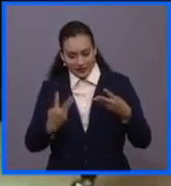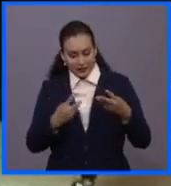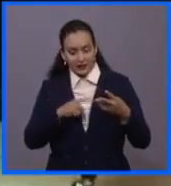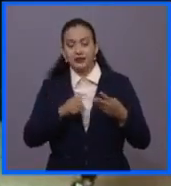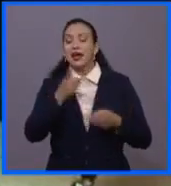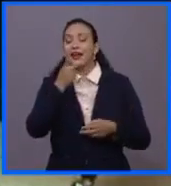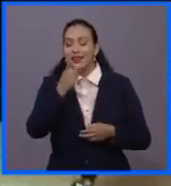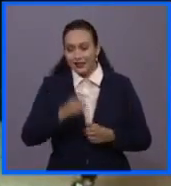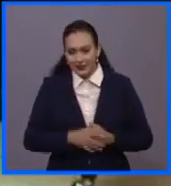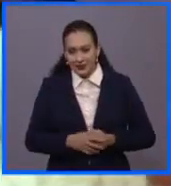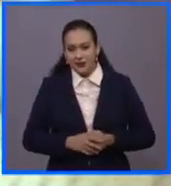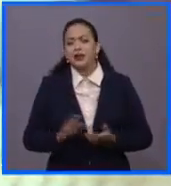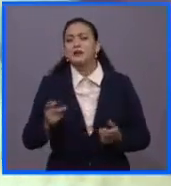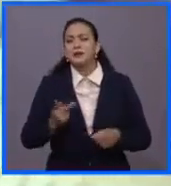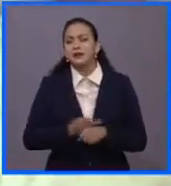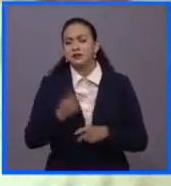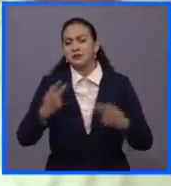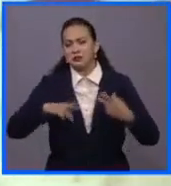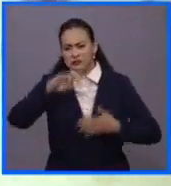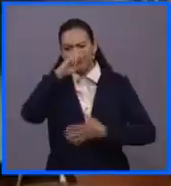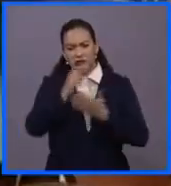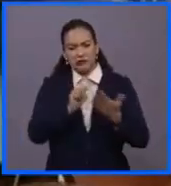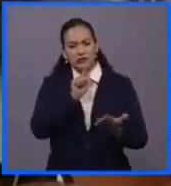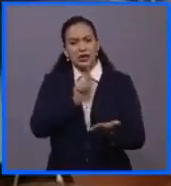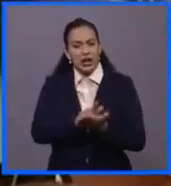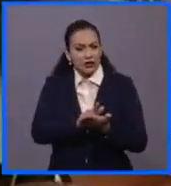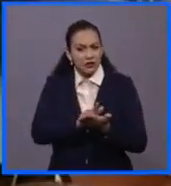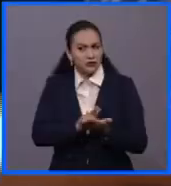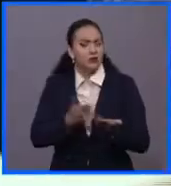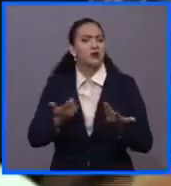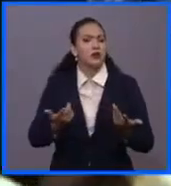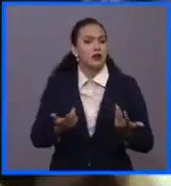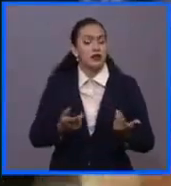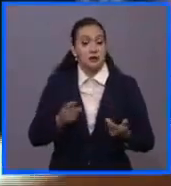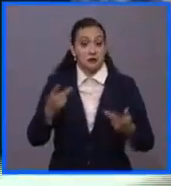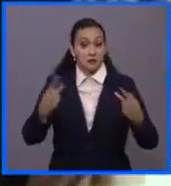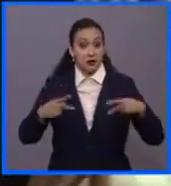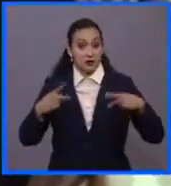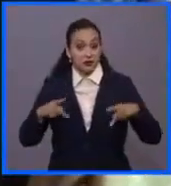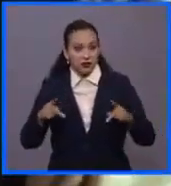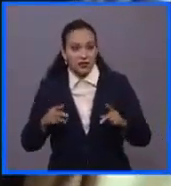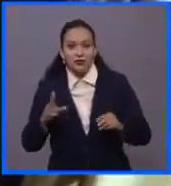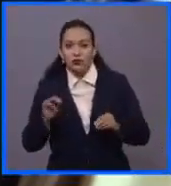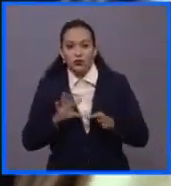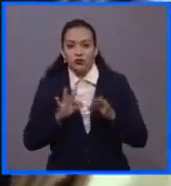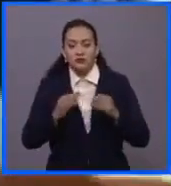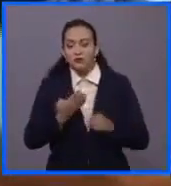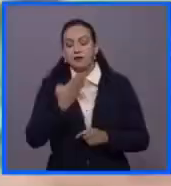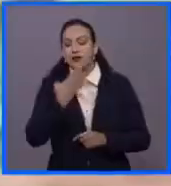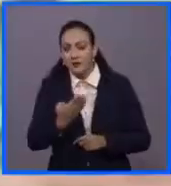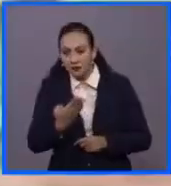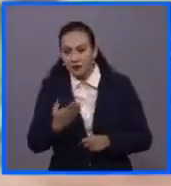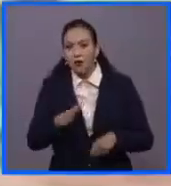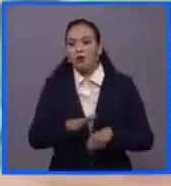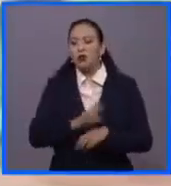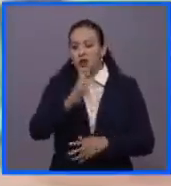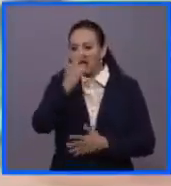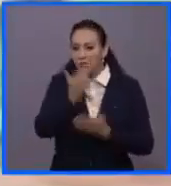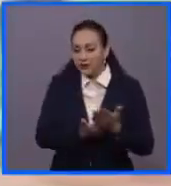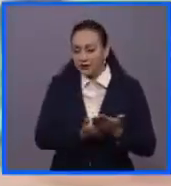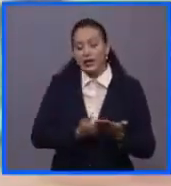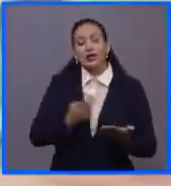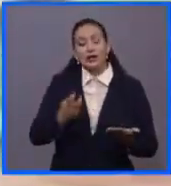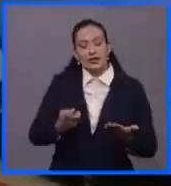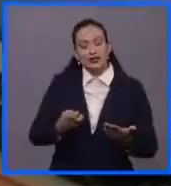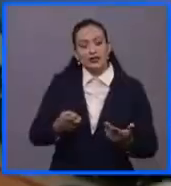faltas administrativas en las que podrían incurrir los servidores públicos por no otorgar certidumbre sobre la gravedad de la falta, generando